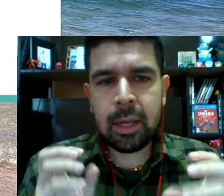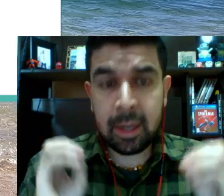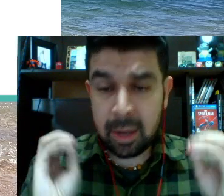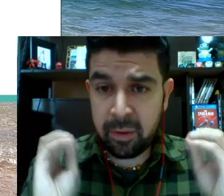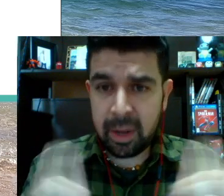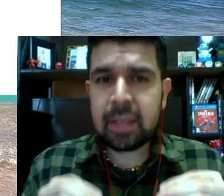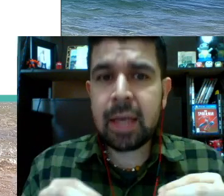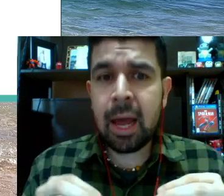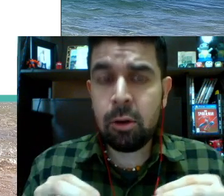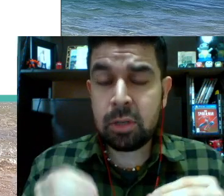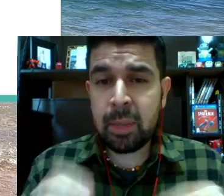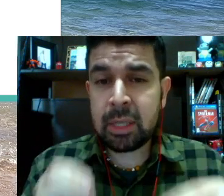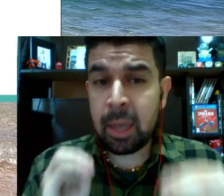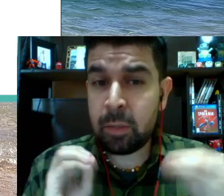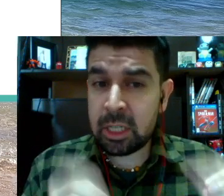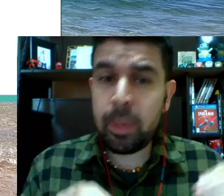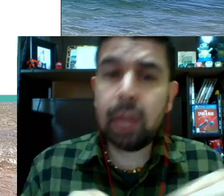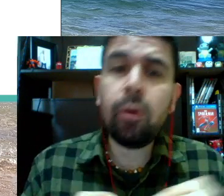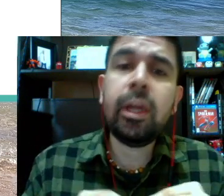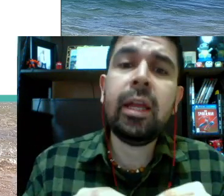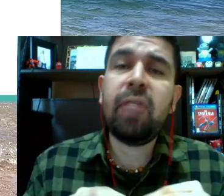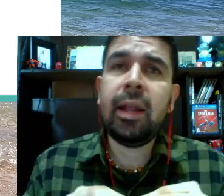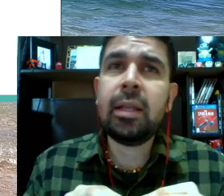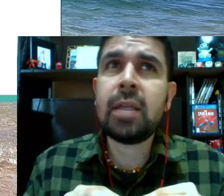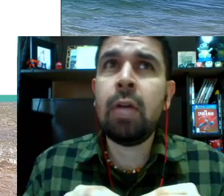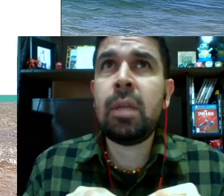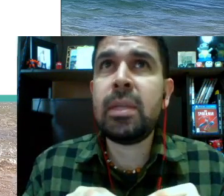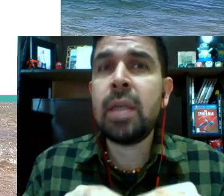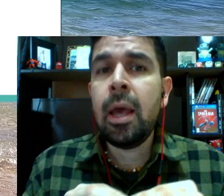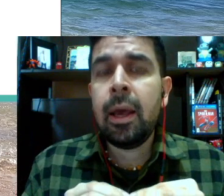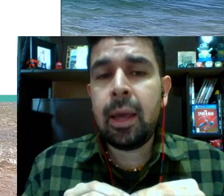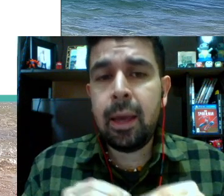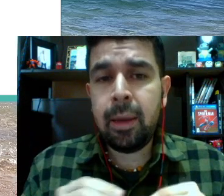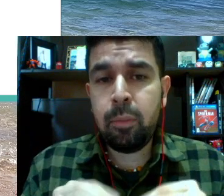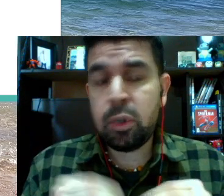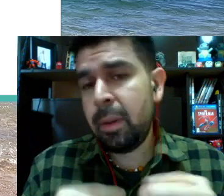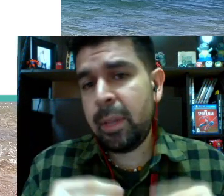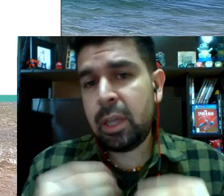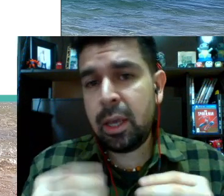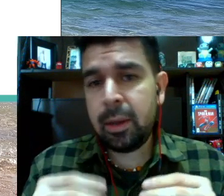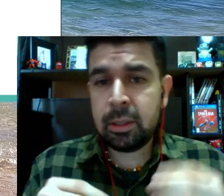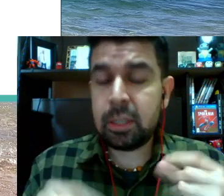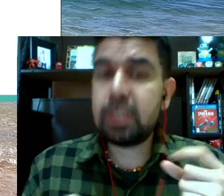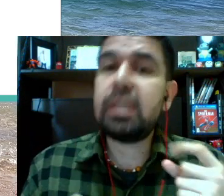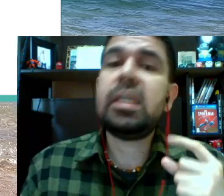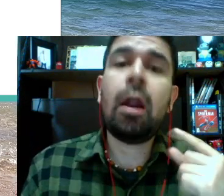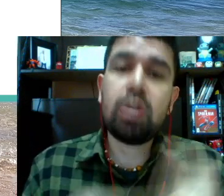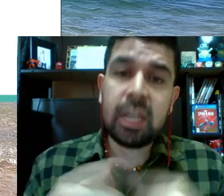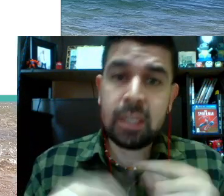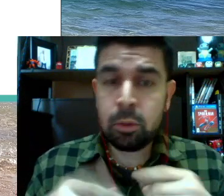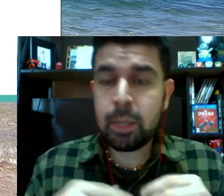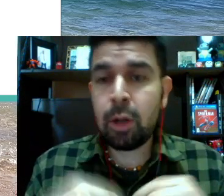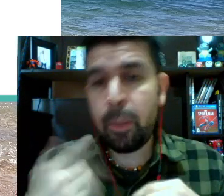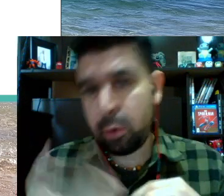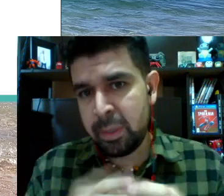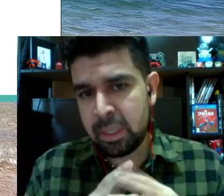referentes a los temas que hemos estado viendo y referentes a los temas que posiblemente serán los que